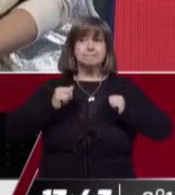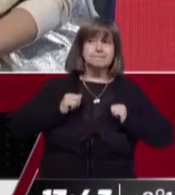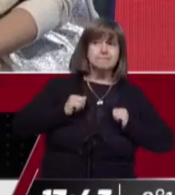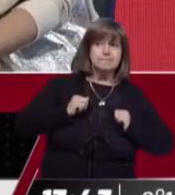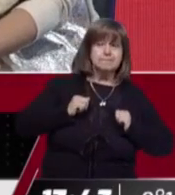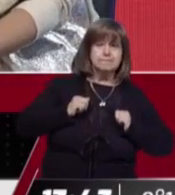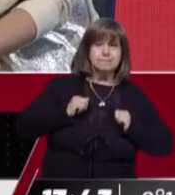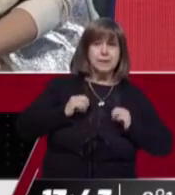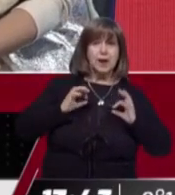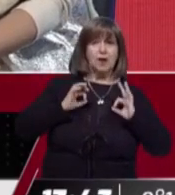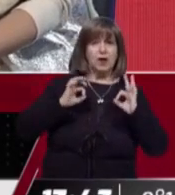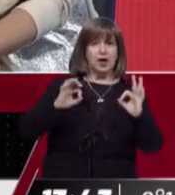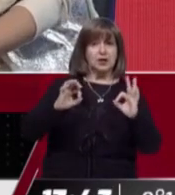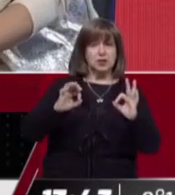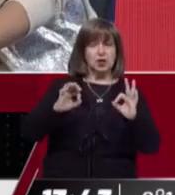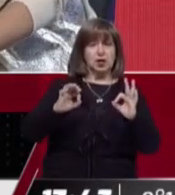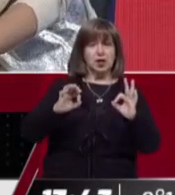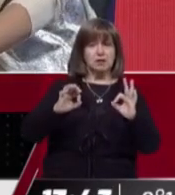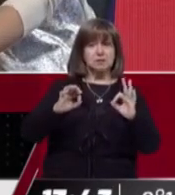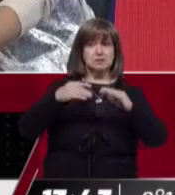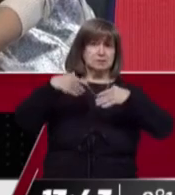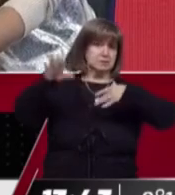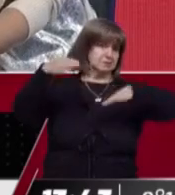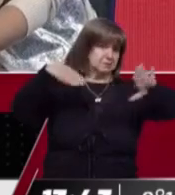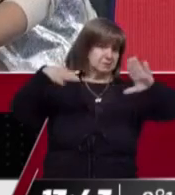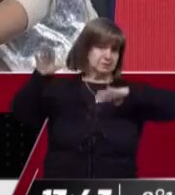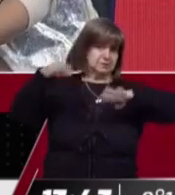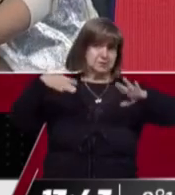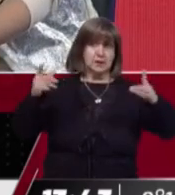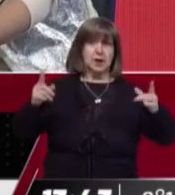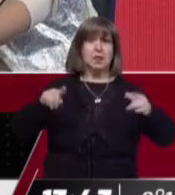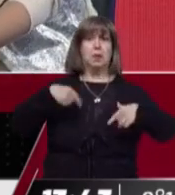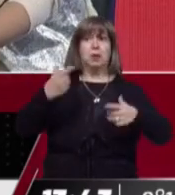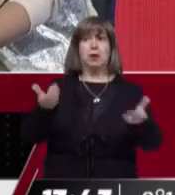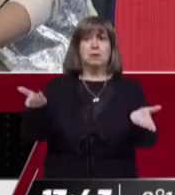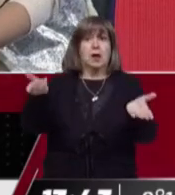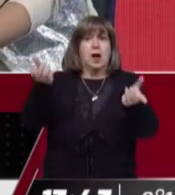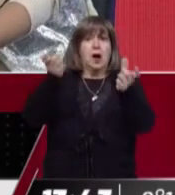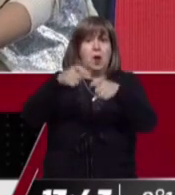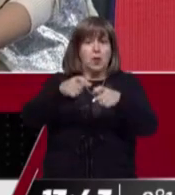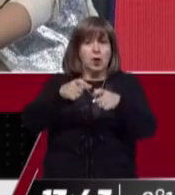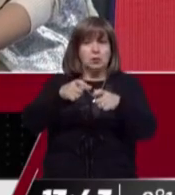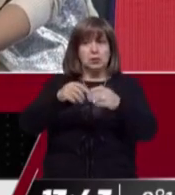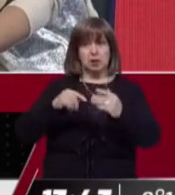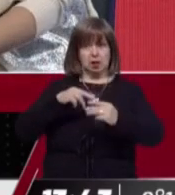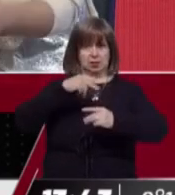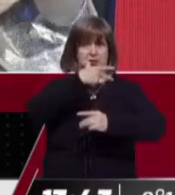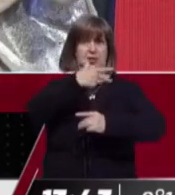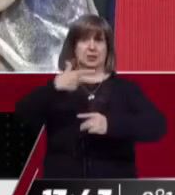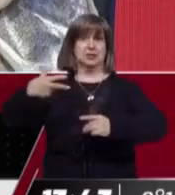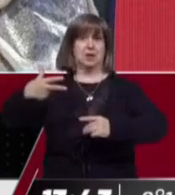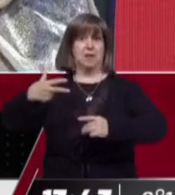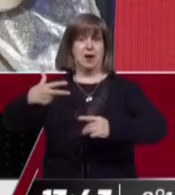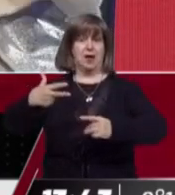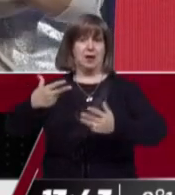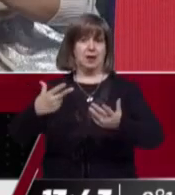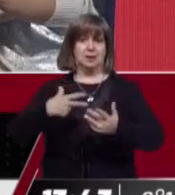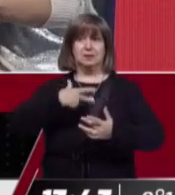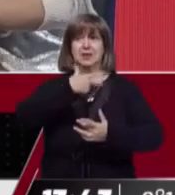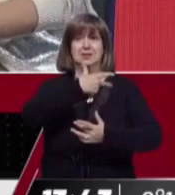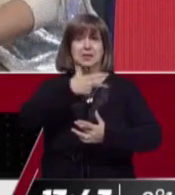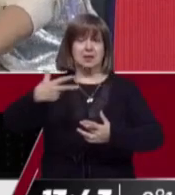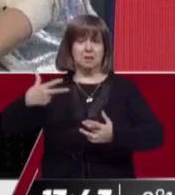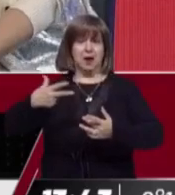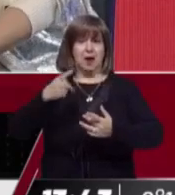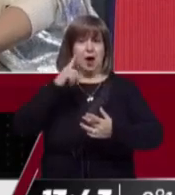a a debatir la propuesta o la no propuesta que lleve el gobierno claro antes de la vaca todo eso también nos